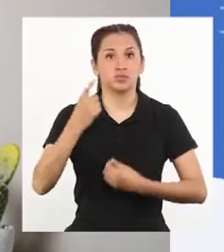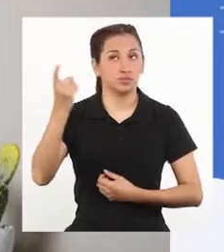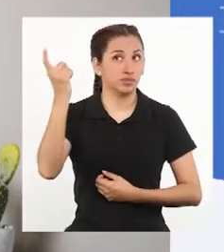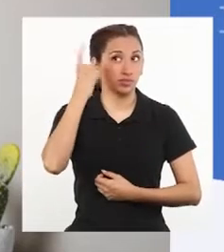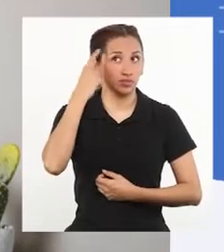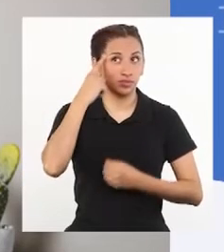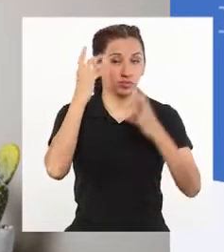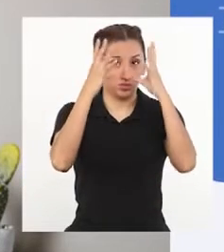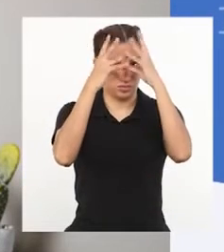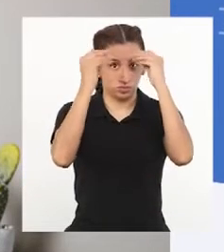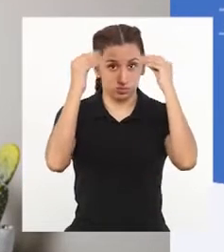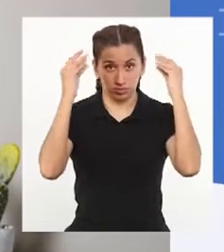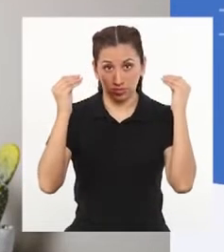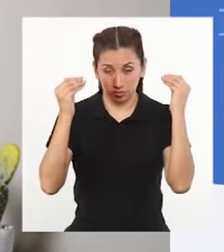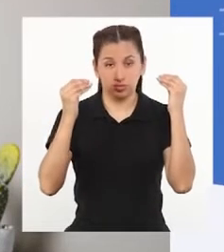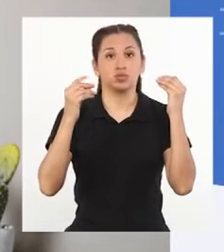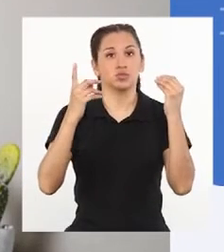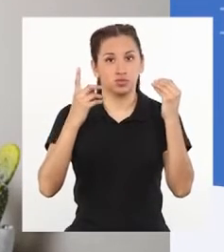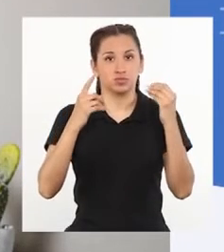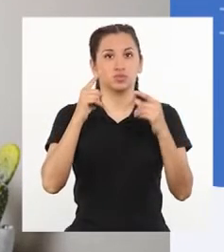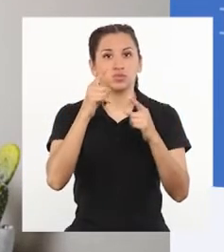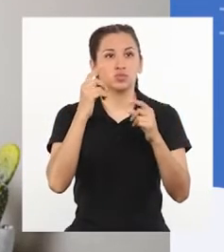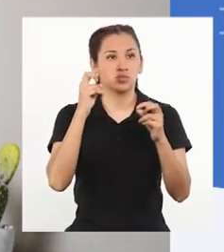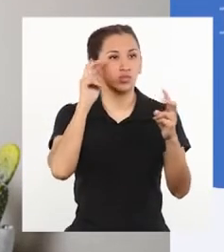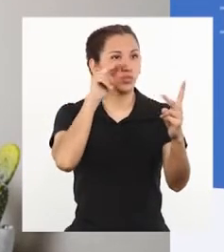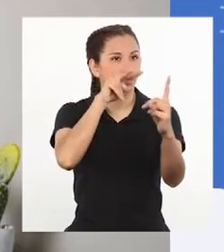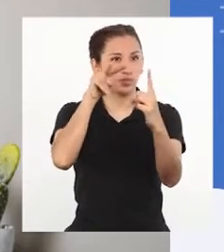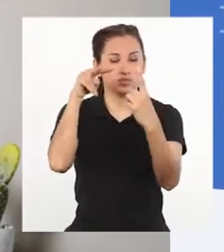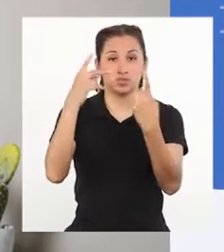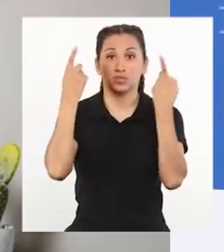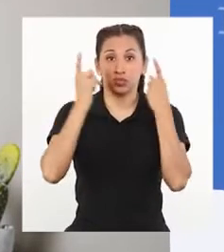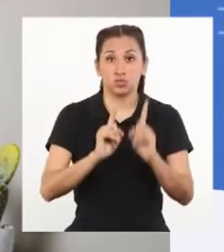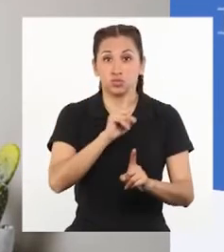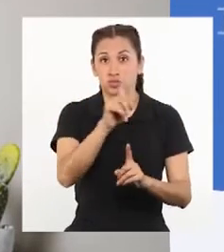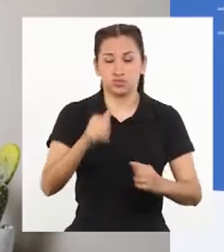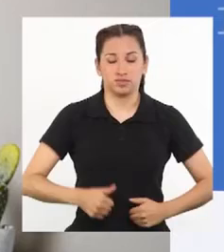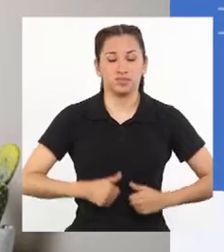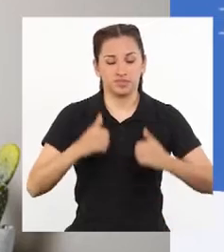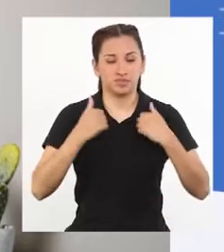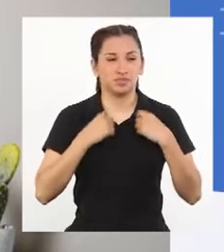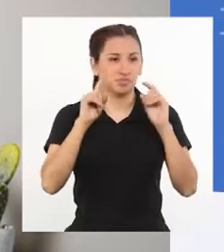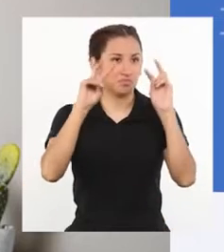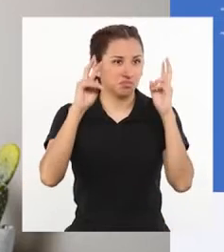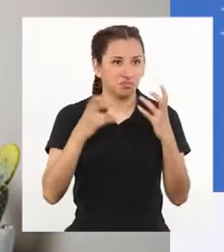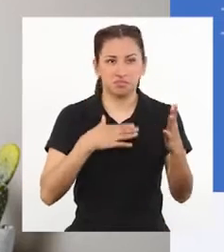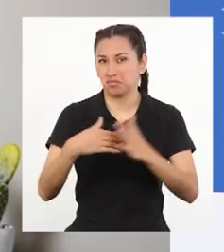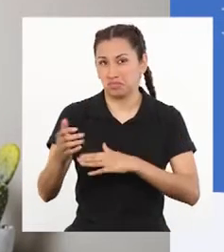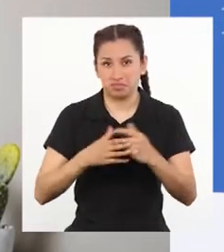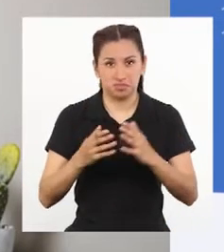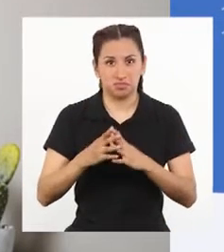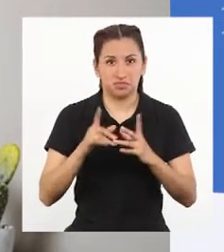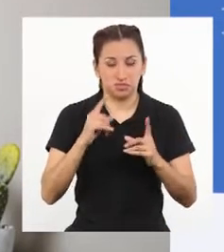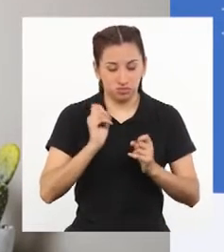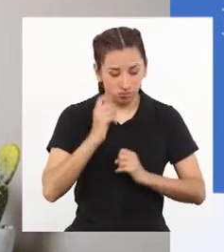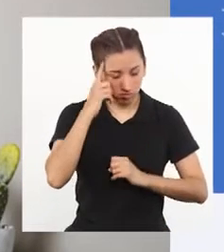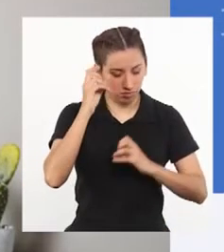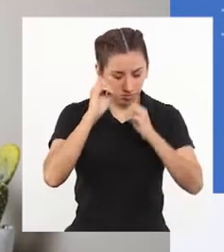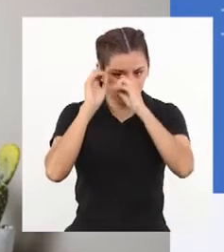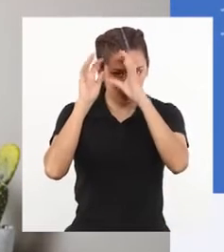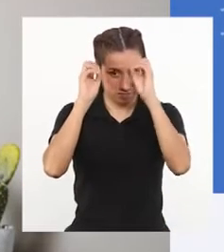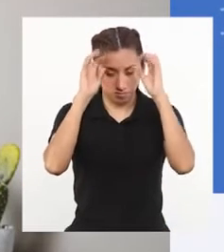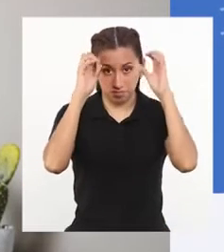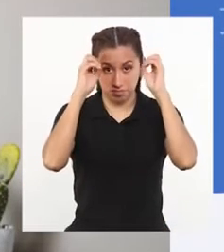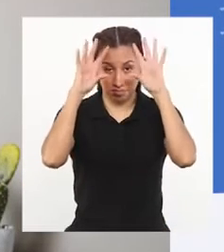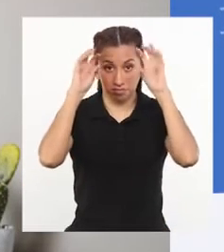por nuestros pensamientos, por la interpretación que le damos al mundo. Cuando nosotros vivimos una situación específica, sea la que fuese,